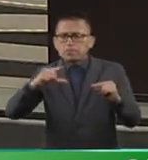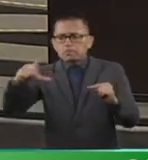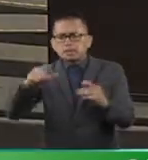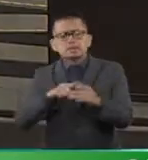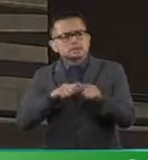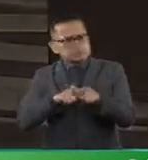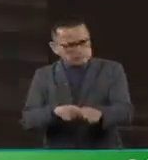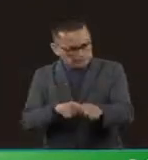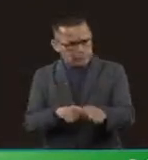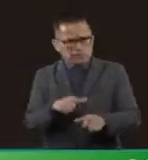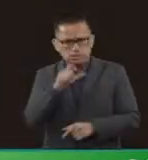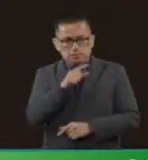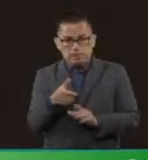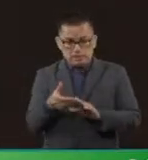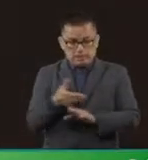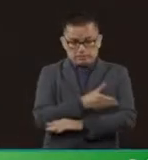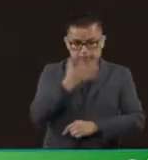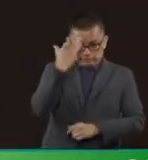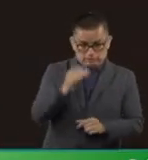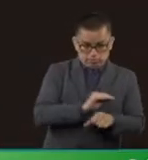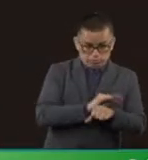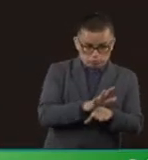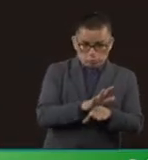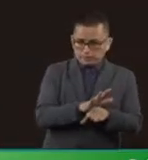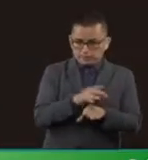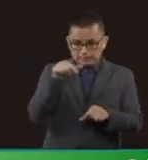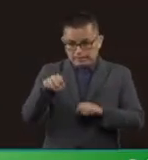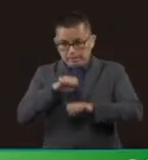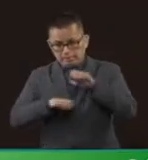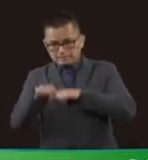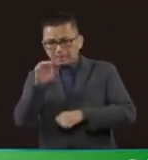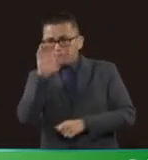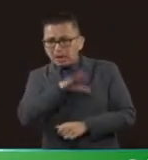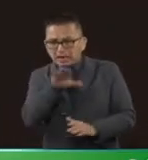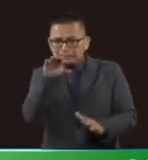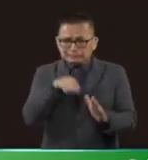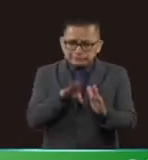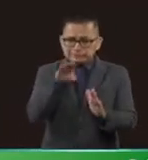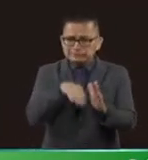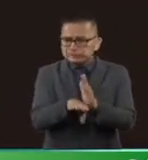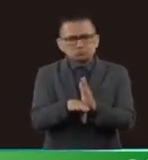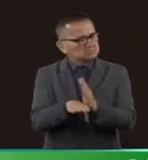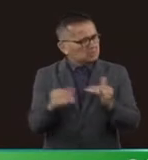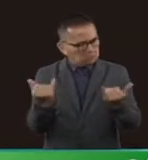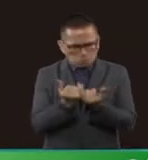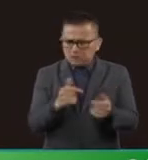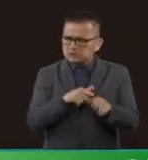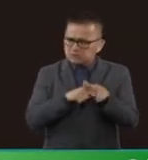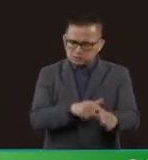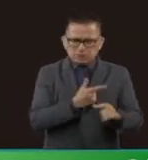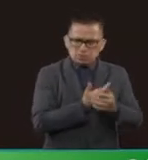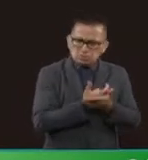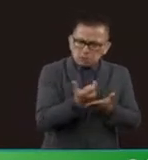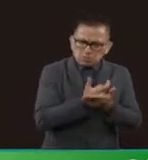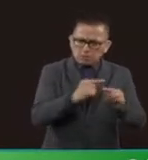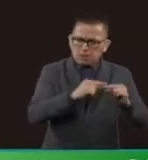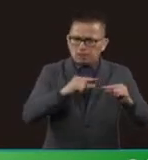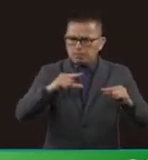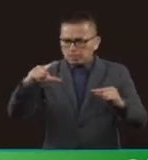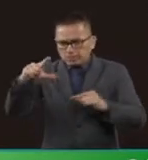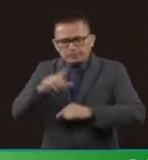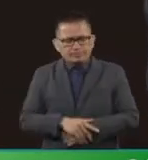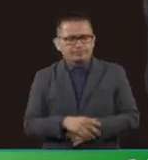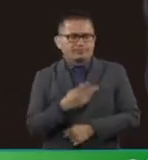los momentos más complejos para las empresas. Pero así como se cierra un ciclo, tenemos en esta